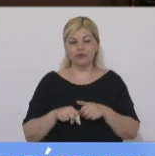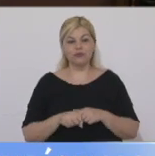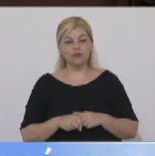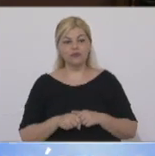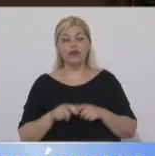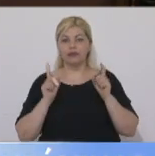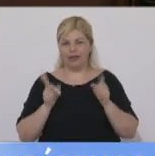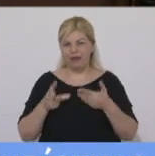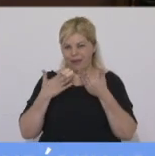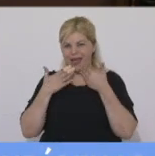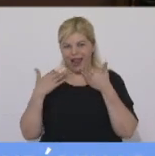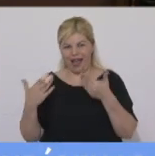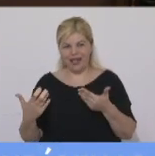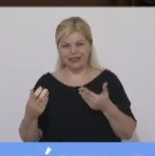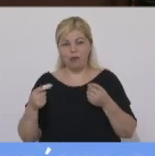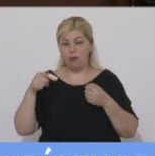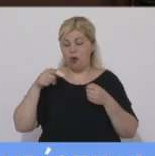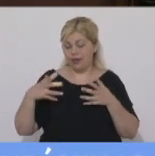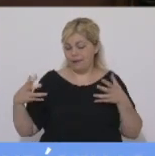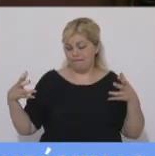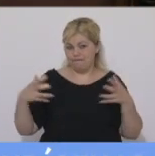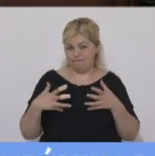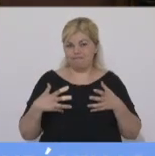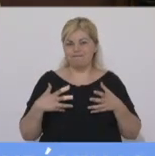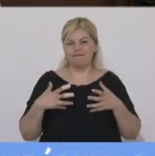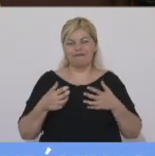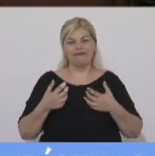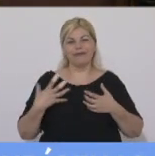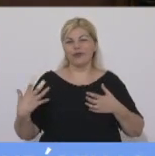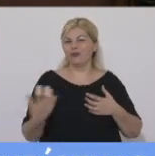porque esta bancada asumió